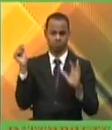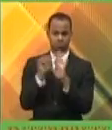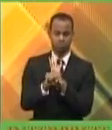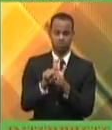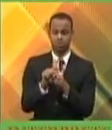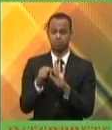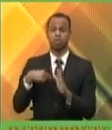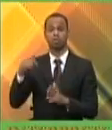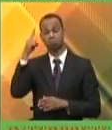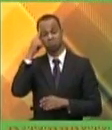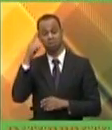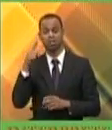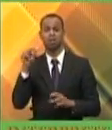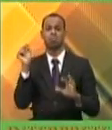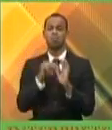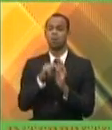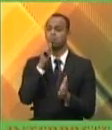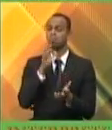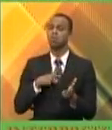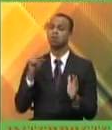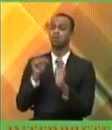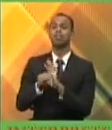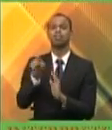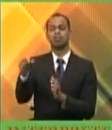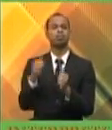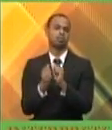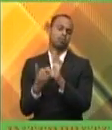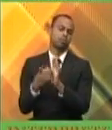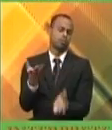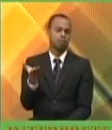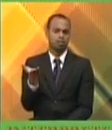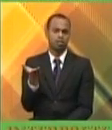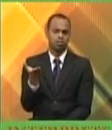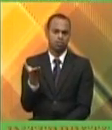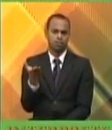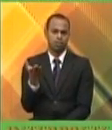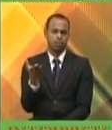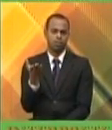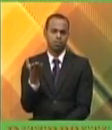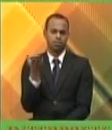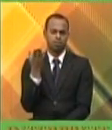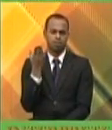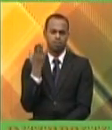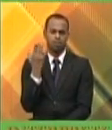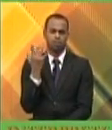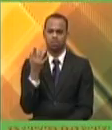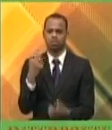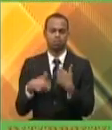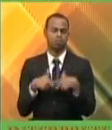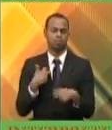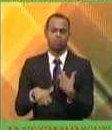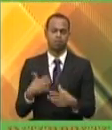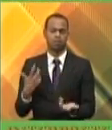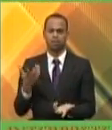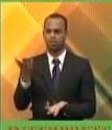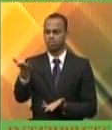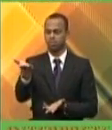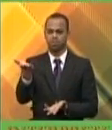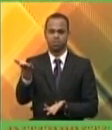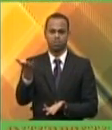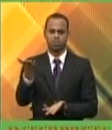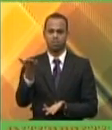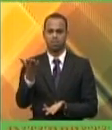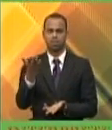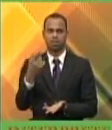cree que puede asesinar a su mujer es un discapacitado o no sin un problema claro que sí